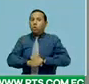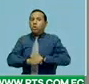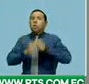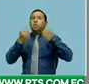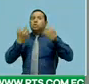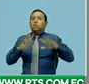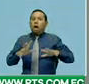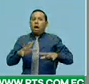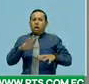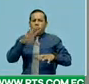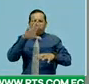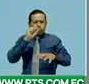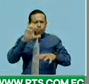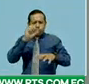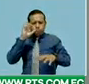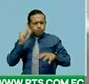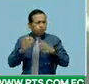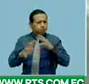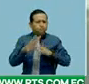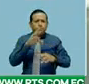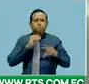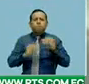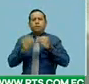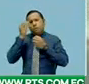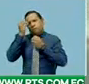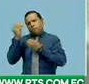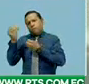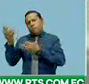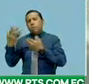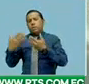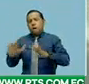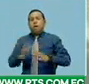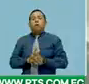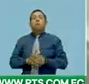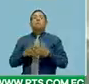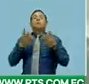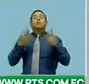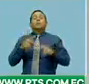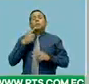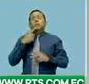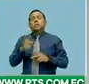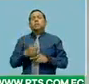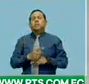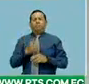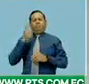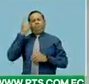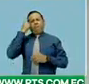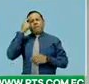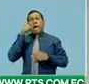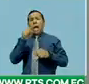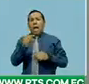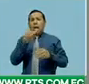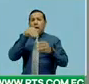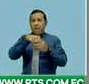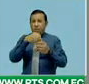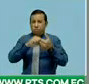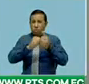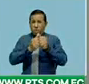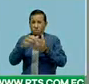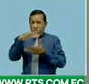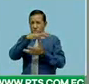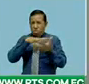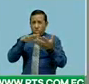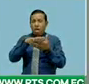información pertinente que se necesitó. Entre otras cosas, también se afirmó que existieron víctimas mortales. Se